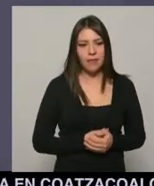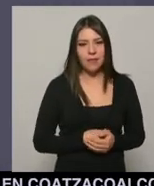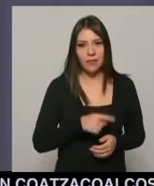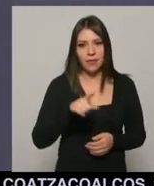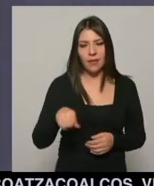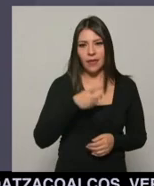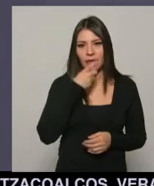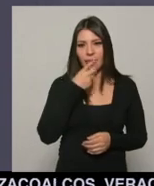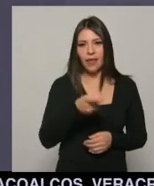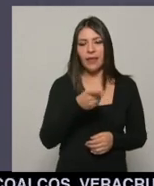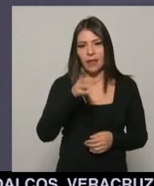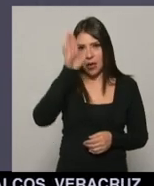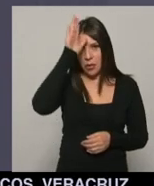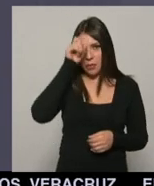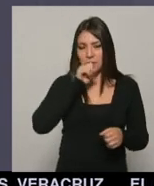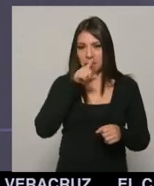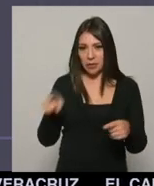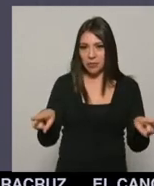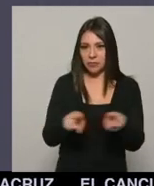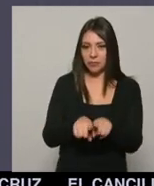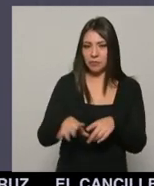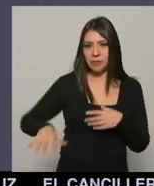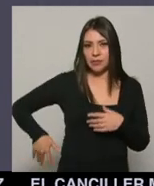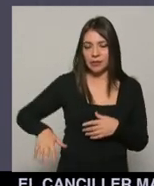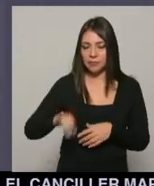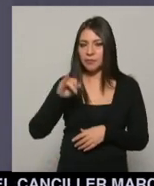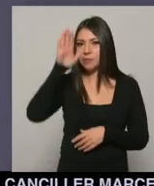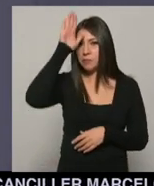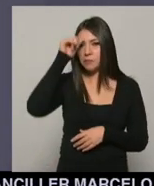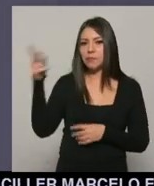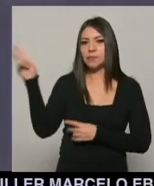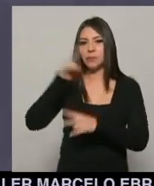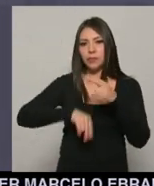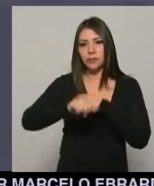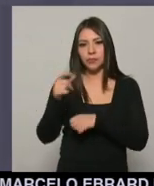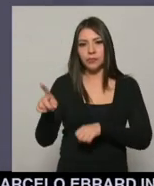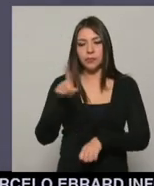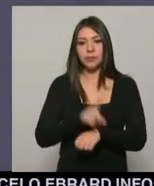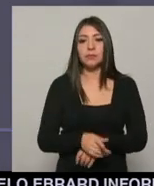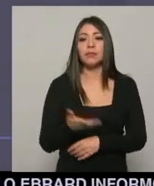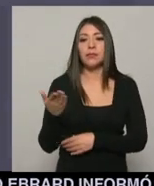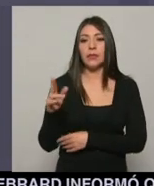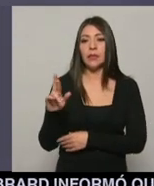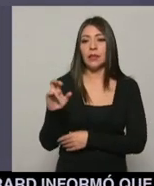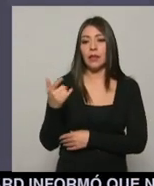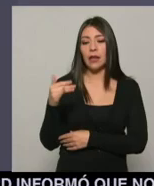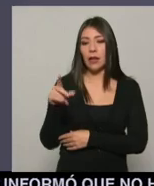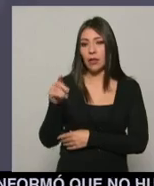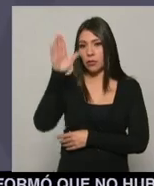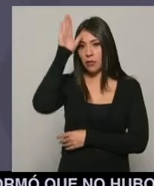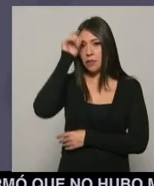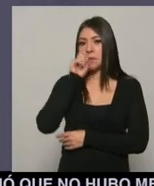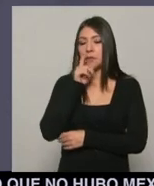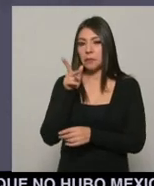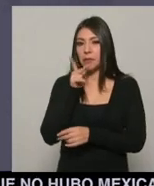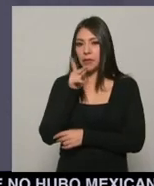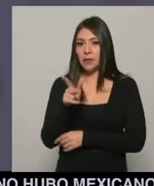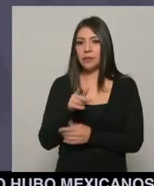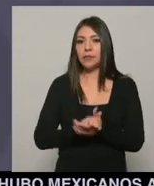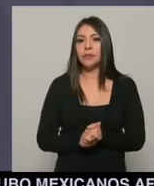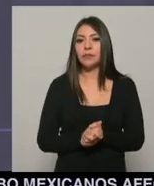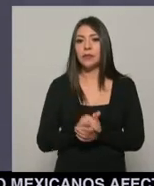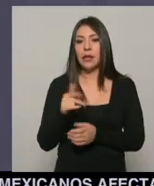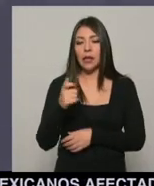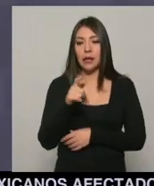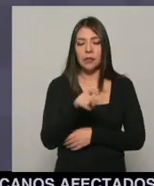que sí, con todo gusto, Mariana. Contamos con tu participación. Gracias. Reginaldo, Mariana, ¿estamos en lo dicho? Sí, con mucho gusto. Claro que sí. Ángel Ávila, ¿estamos? Gracias, Mariana,